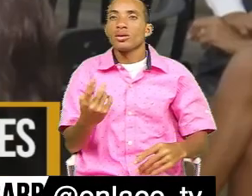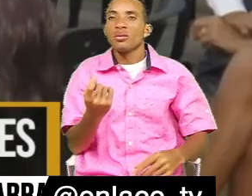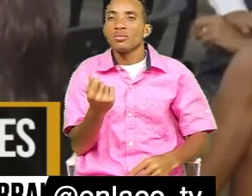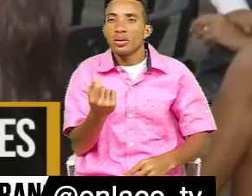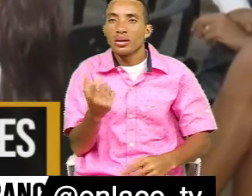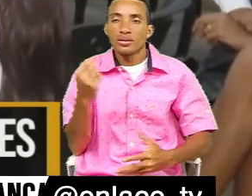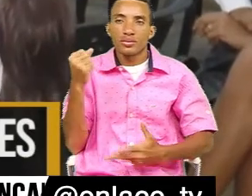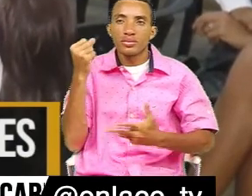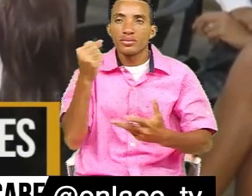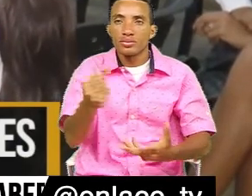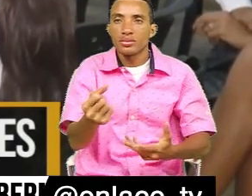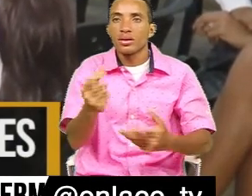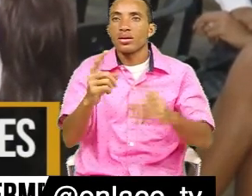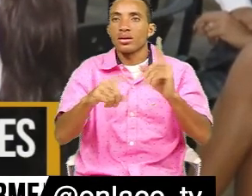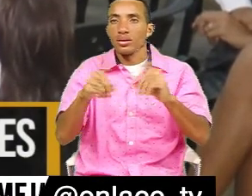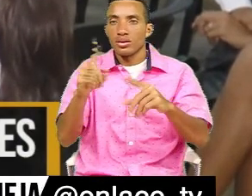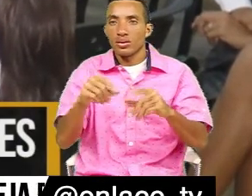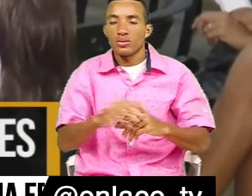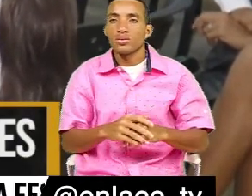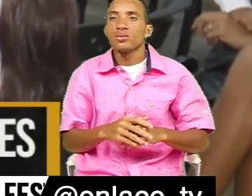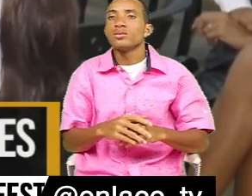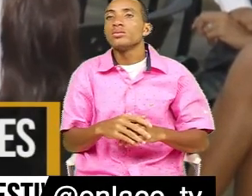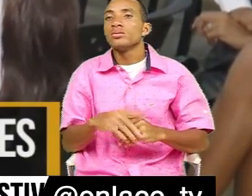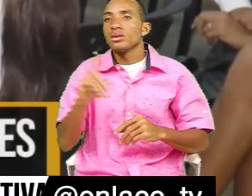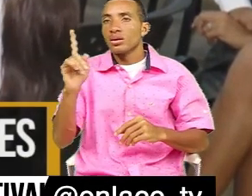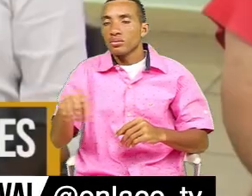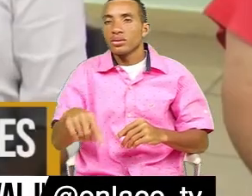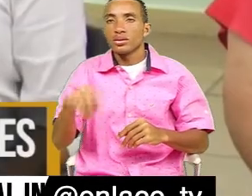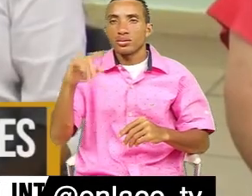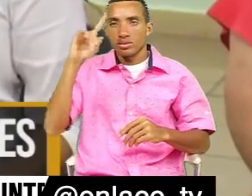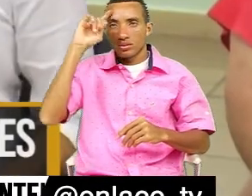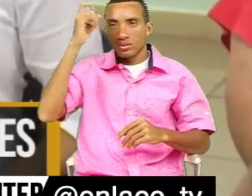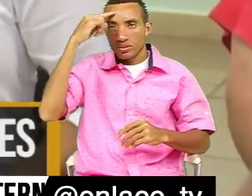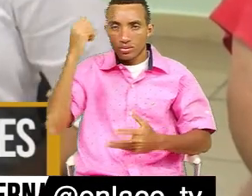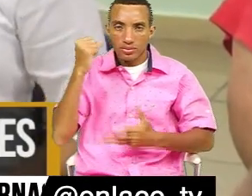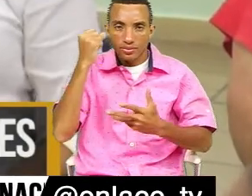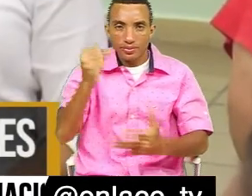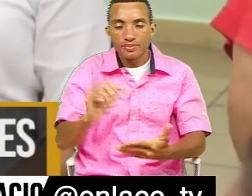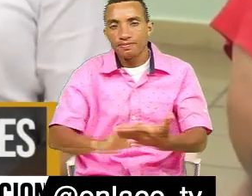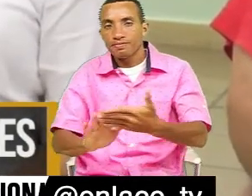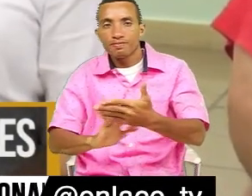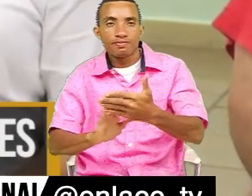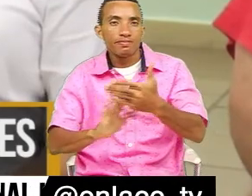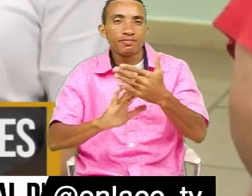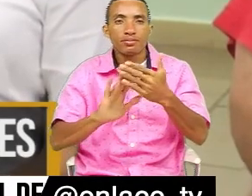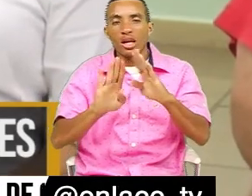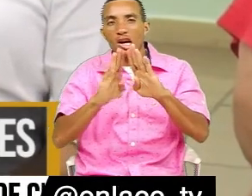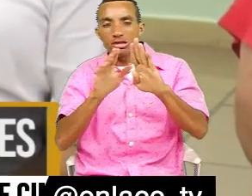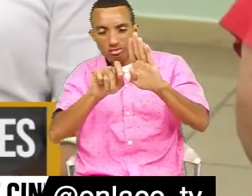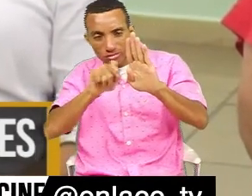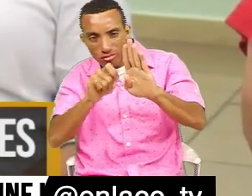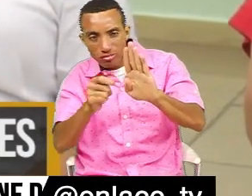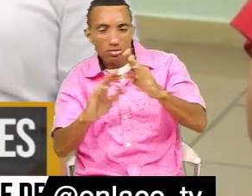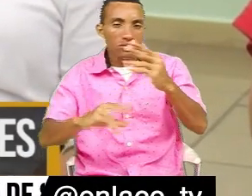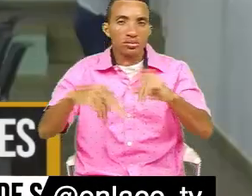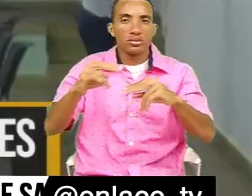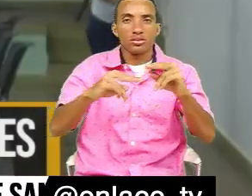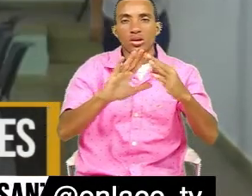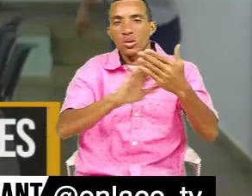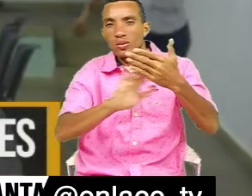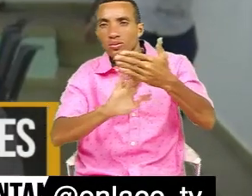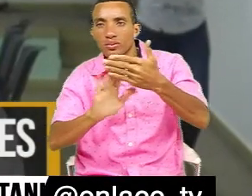gira el municipio para adicionar a lo que la nación envía para el mantenimiento de los colegios, y esto han dicho. En este momento nos estamos reuniendo aquí con todos